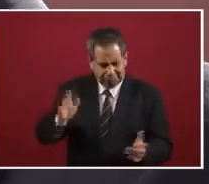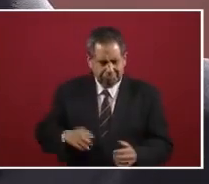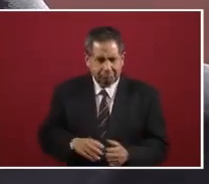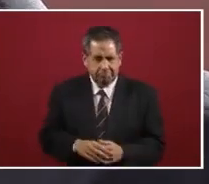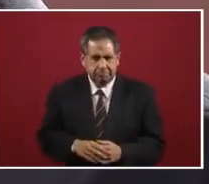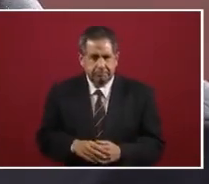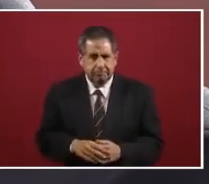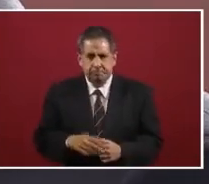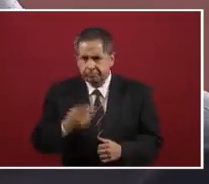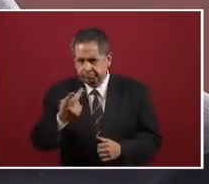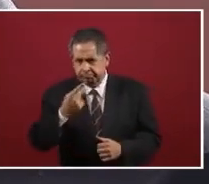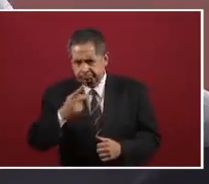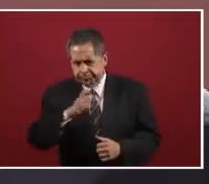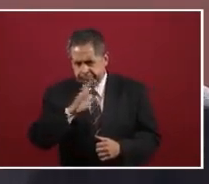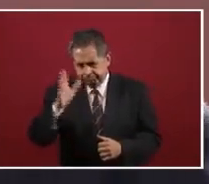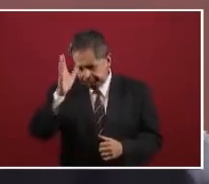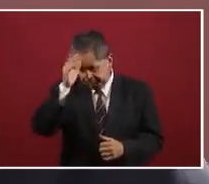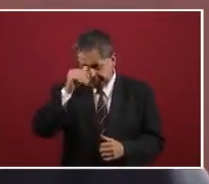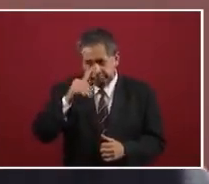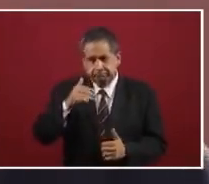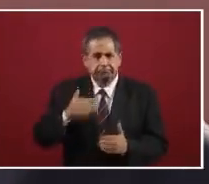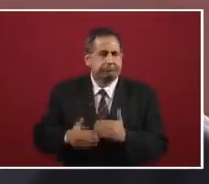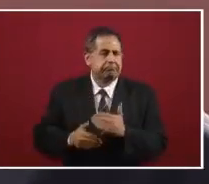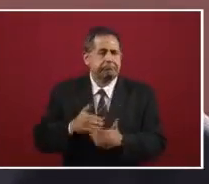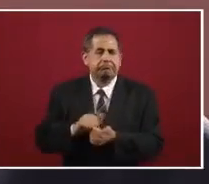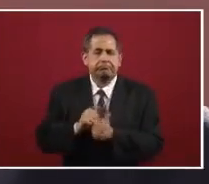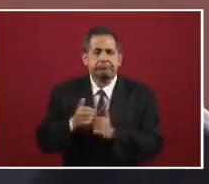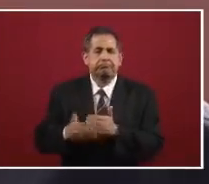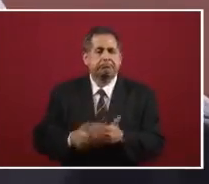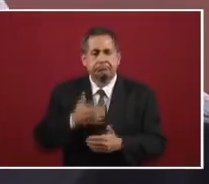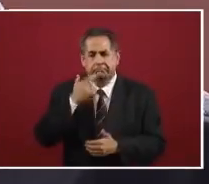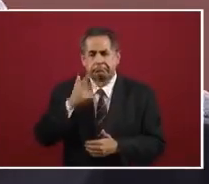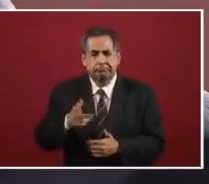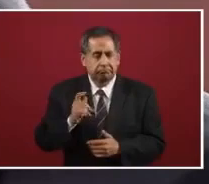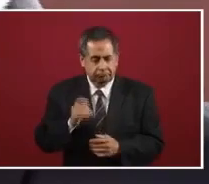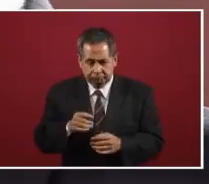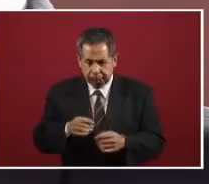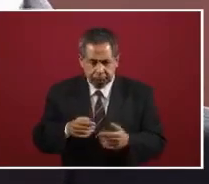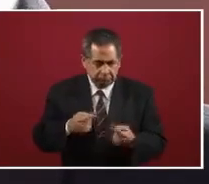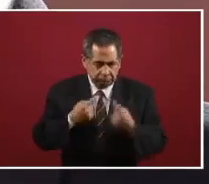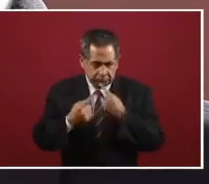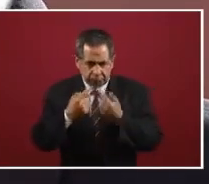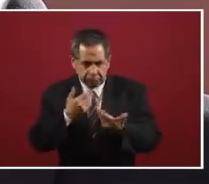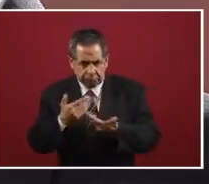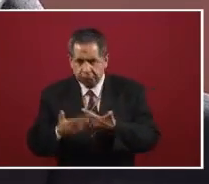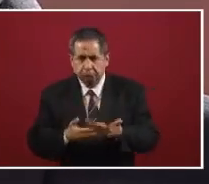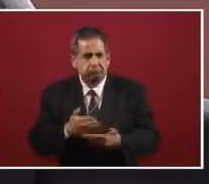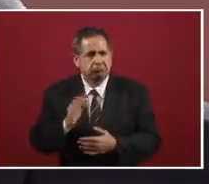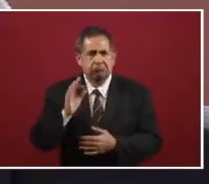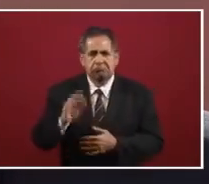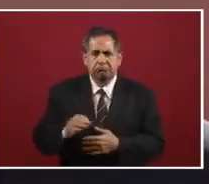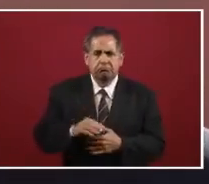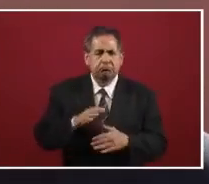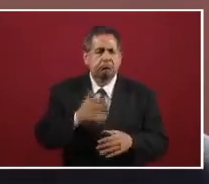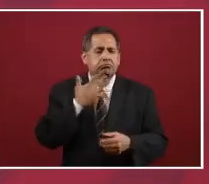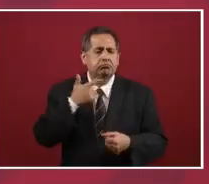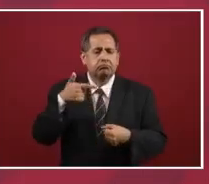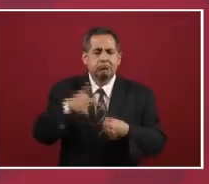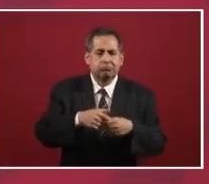de los acuerdos. Se va avanzando en la negociación sobre los